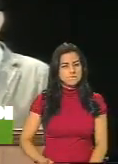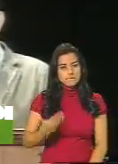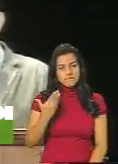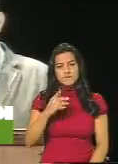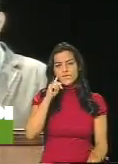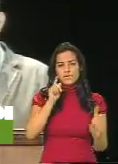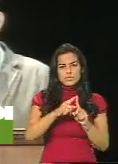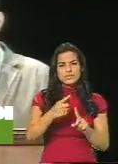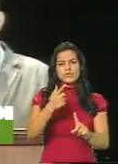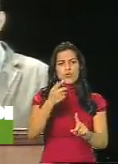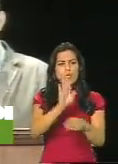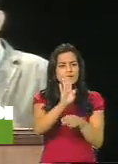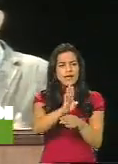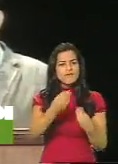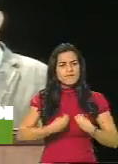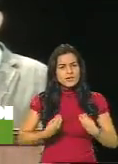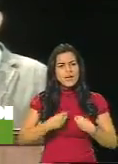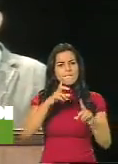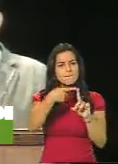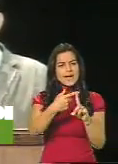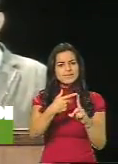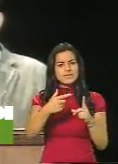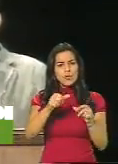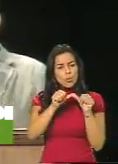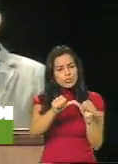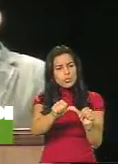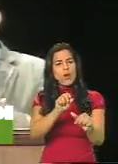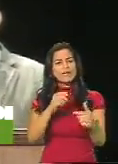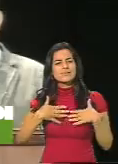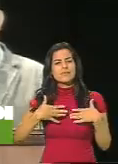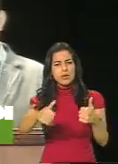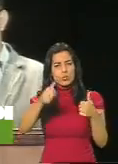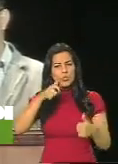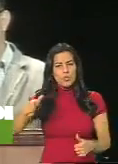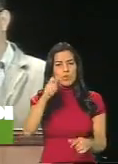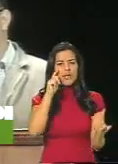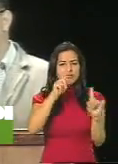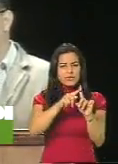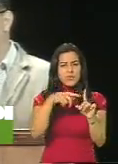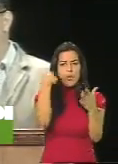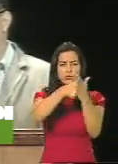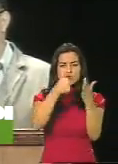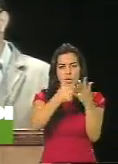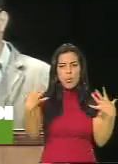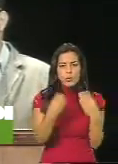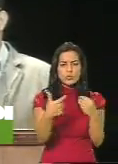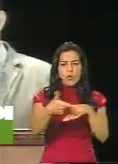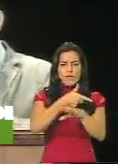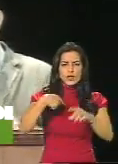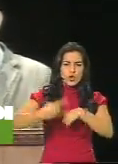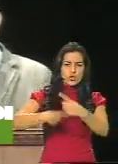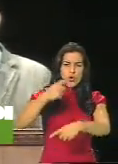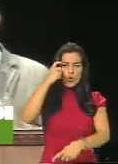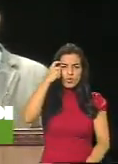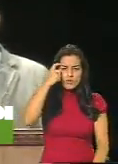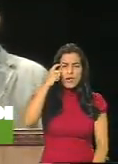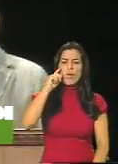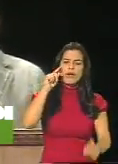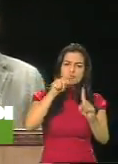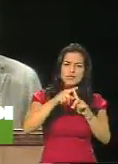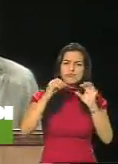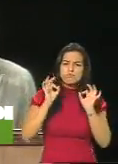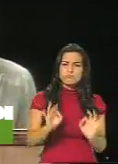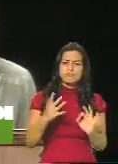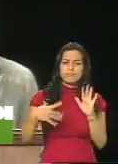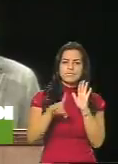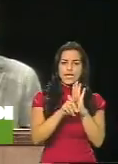la preservación de la vida y la salud de nuestro pueblo para que pueda seguir luchando junto a su gobierno cada día por tener todos los